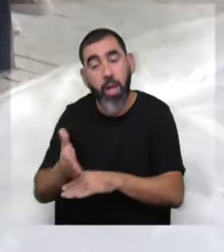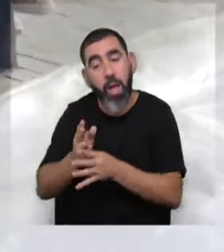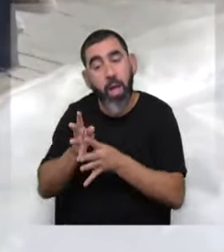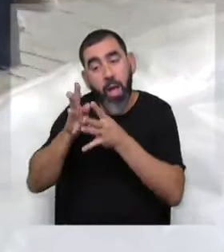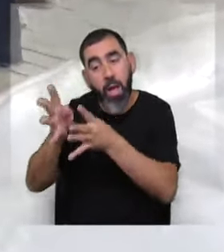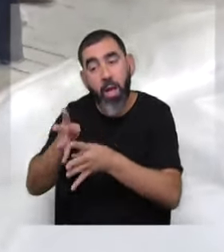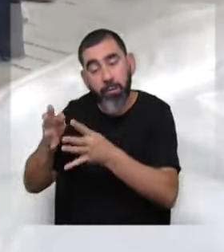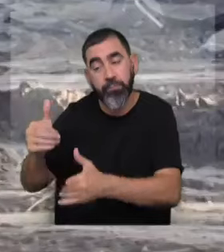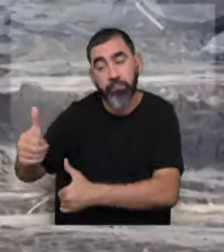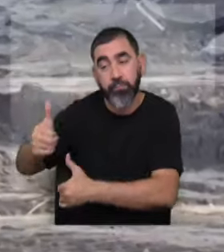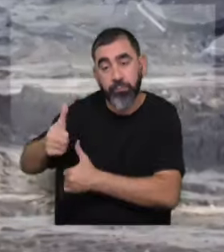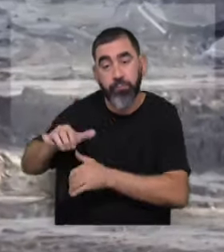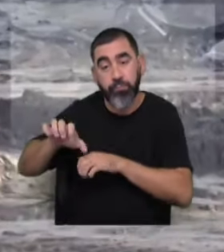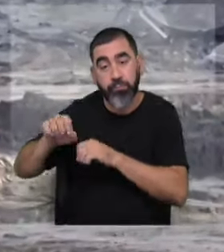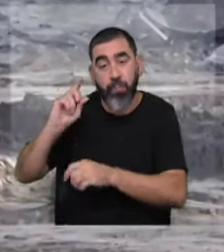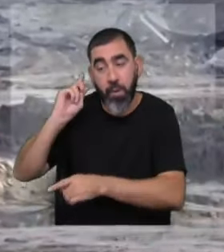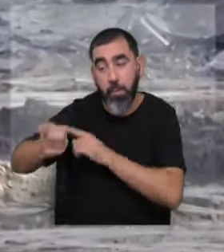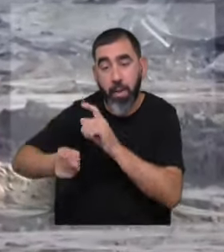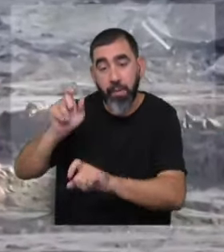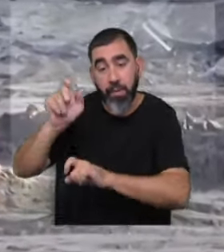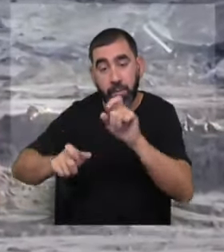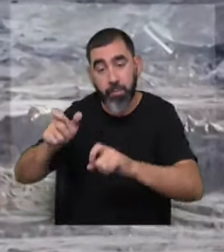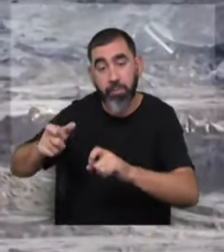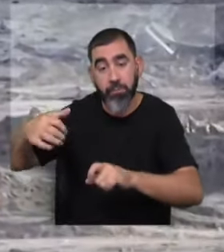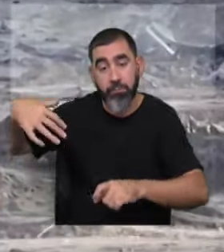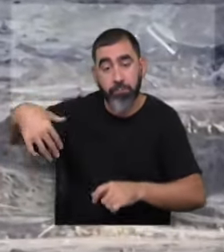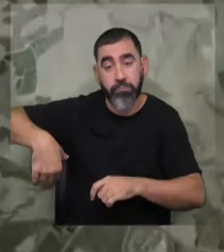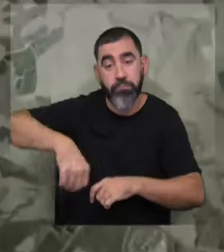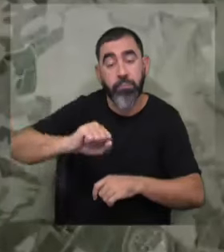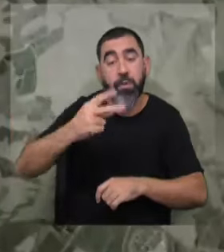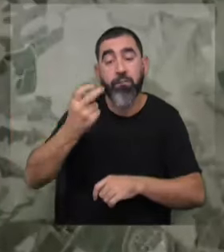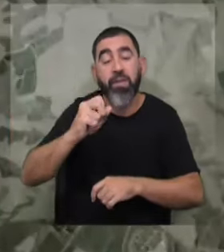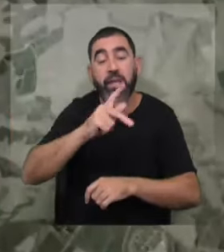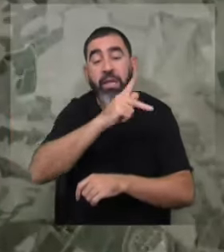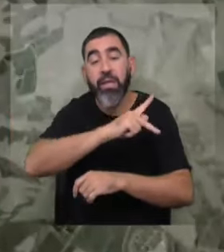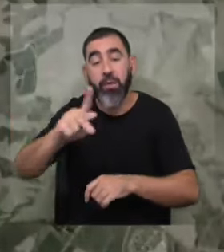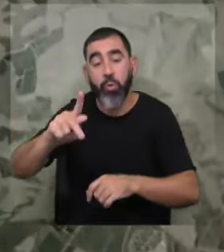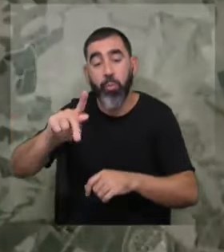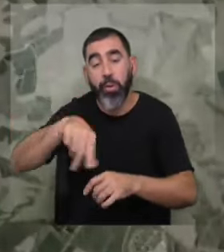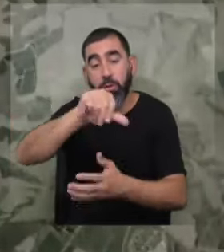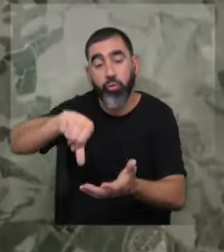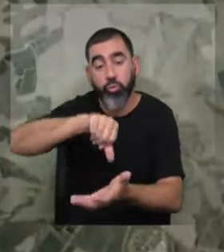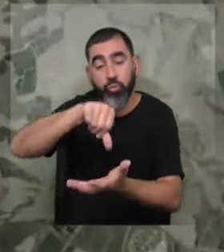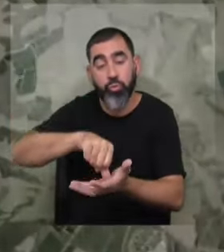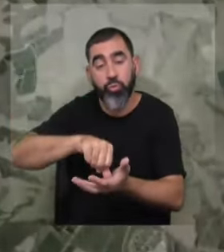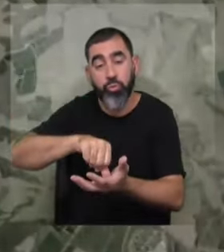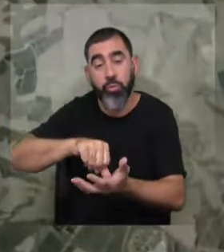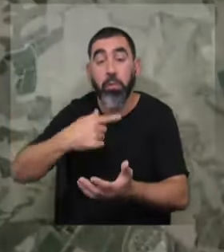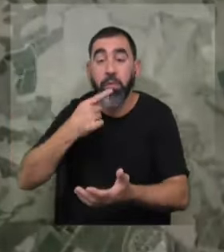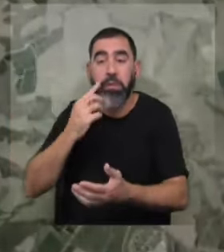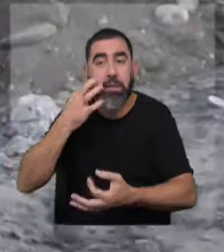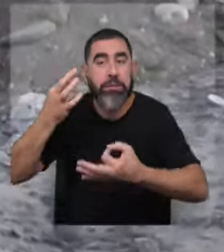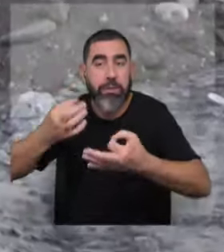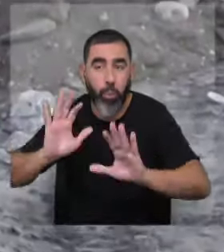las Fuerzas Armadas invasoras ordenaron a la población trasladarse 20 kilómetros hasta Al-Mawasi, una zona supuestamente